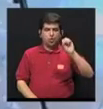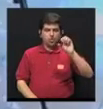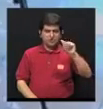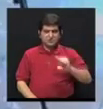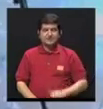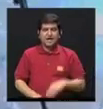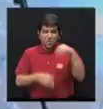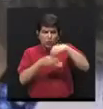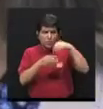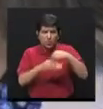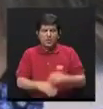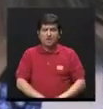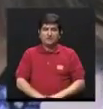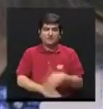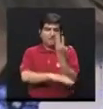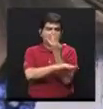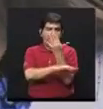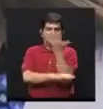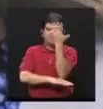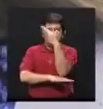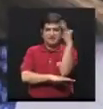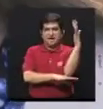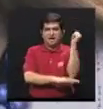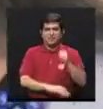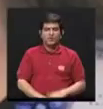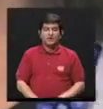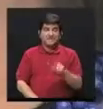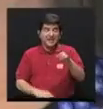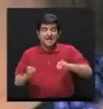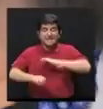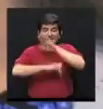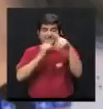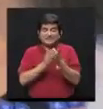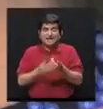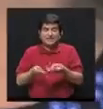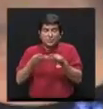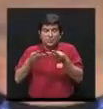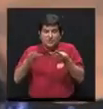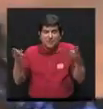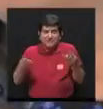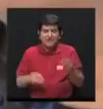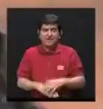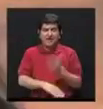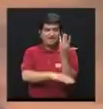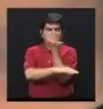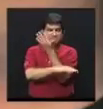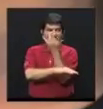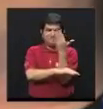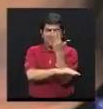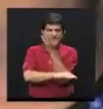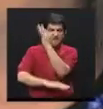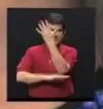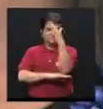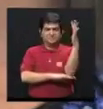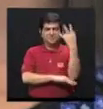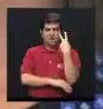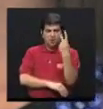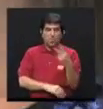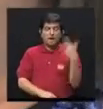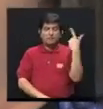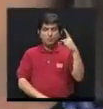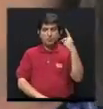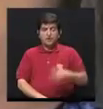árboles, de... Celulosa existe en toda la materia vegetal. Entonces esto, por ejemplo, nosotros lo vemos como un riesgo de